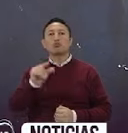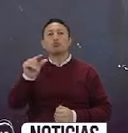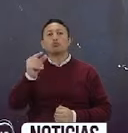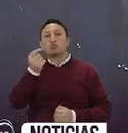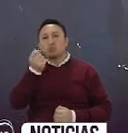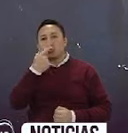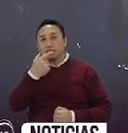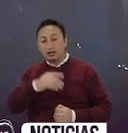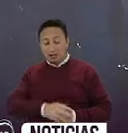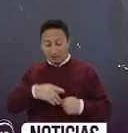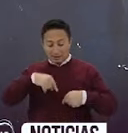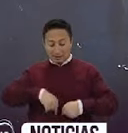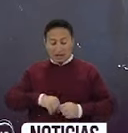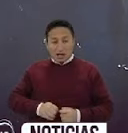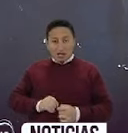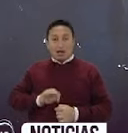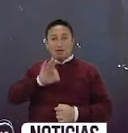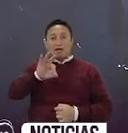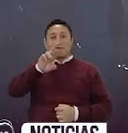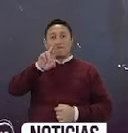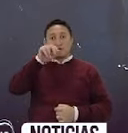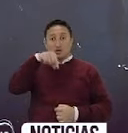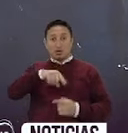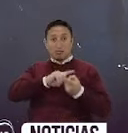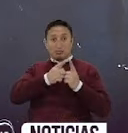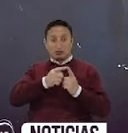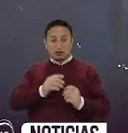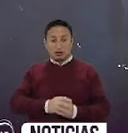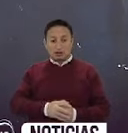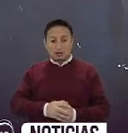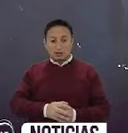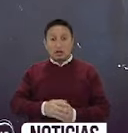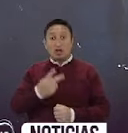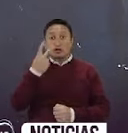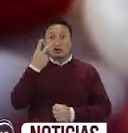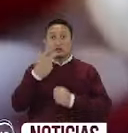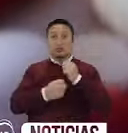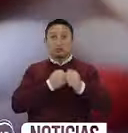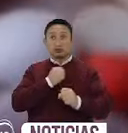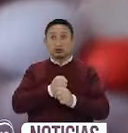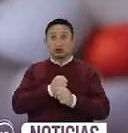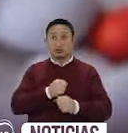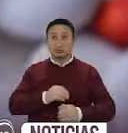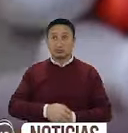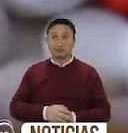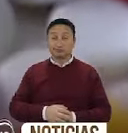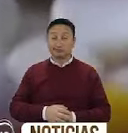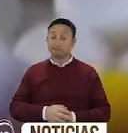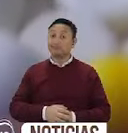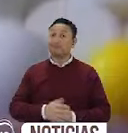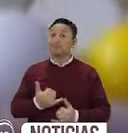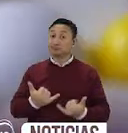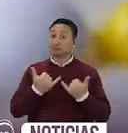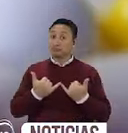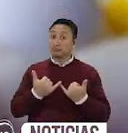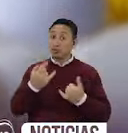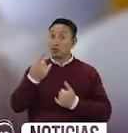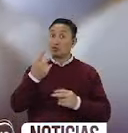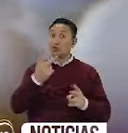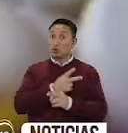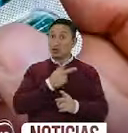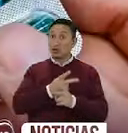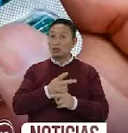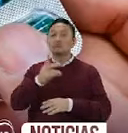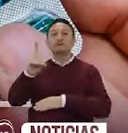mi flora puede cambiar a resistente y no es normal hasta por 2 años. Por eso debemos actuar desde hoy. Las recomendaciones de